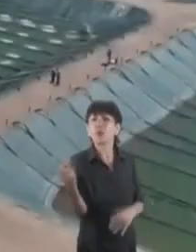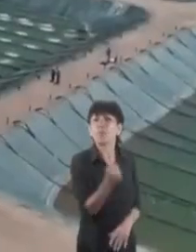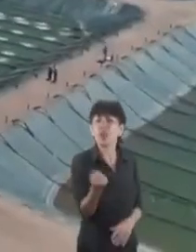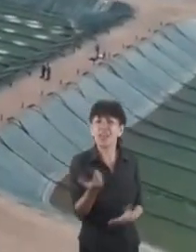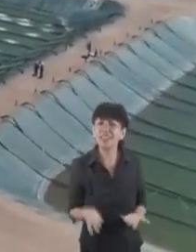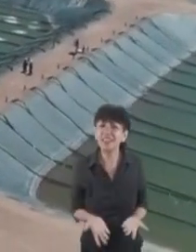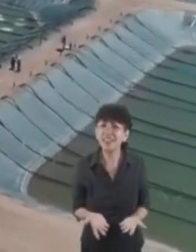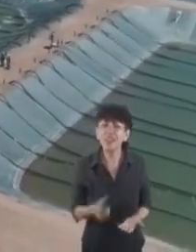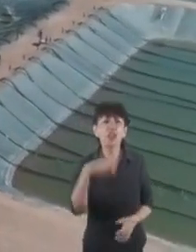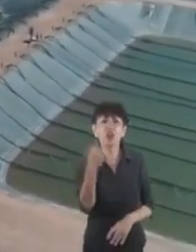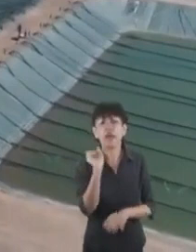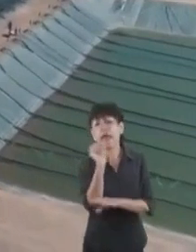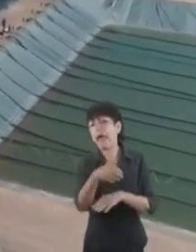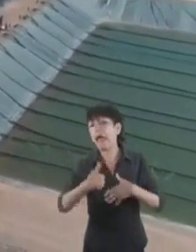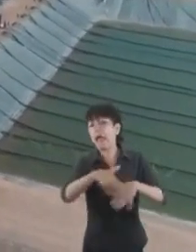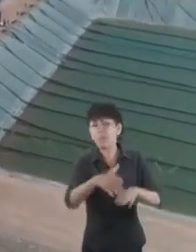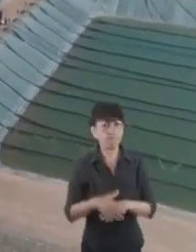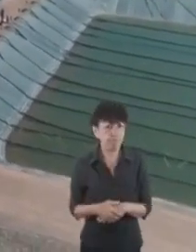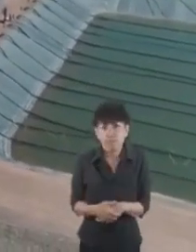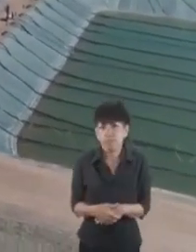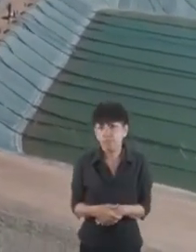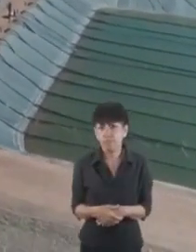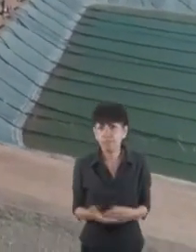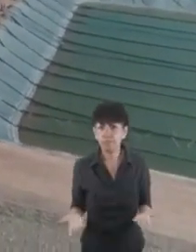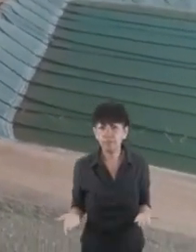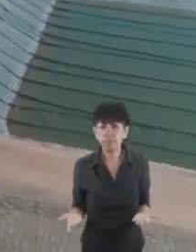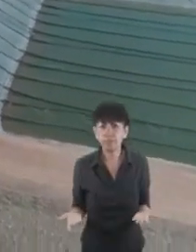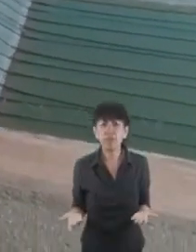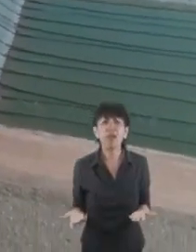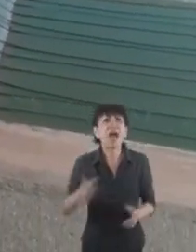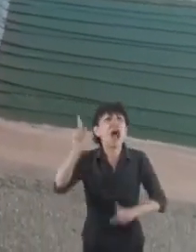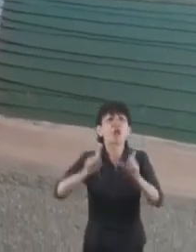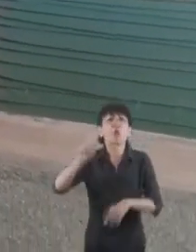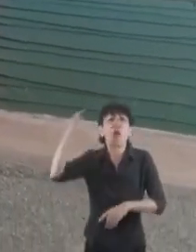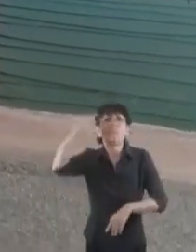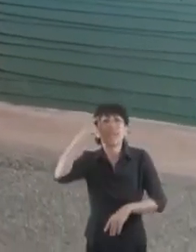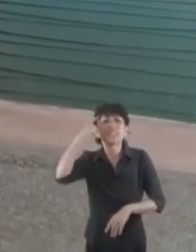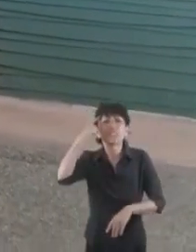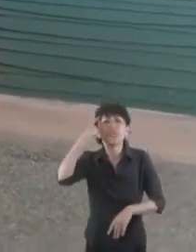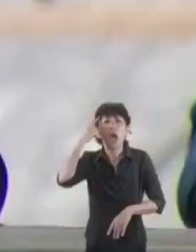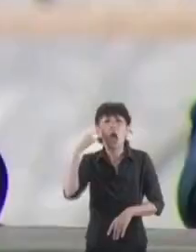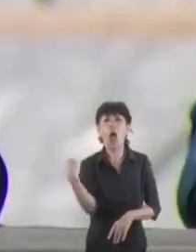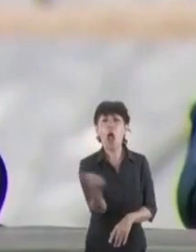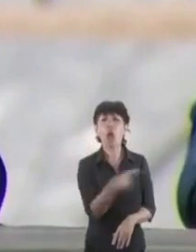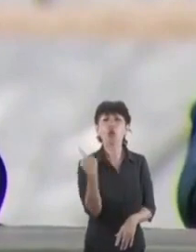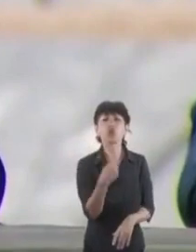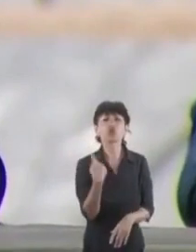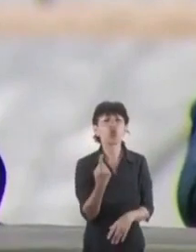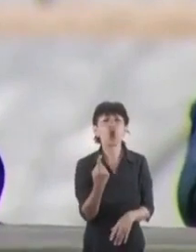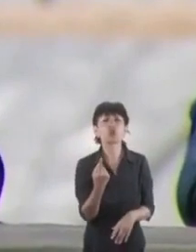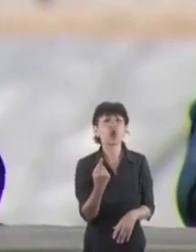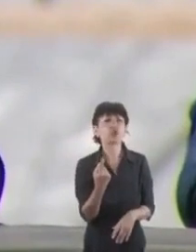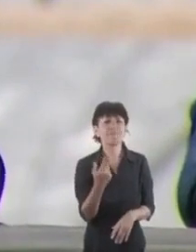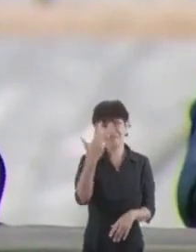de atender estas necesidades? ¿Y cómo puede pensar alguien que nosotros estamos haciendo esto, que empezamos hace 3 años,